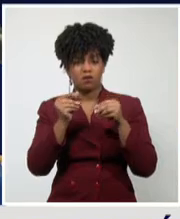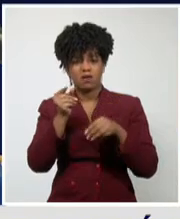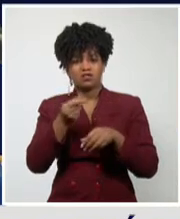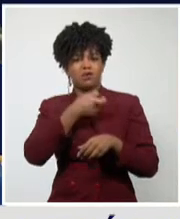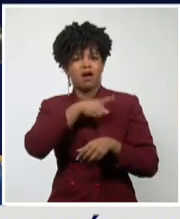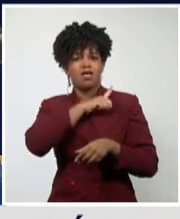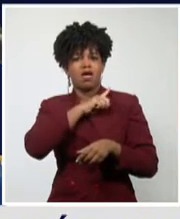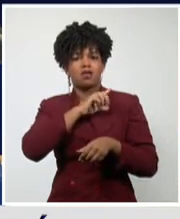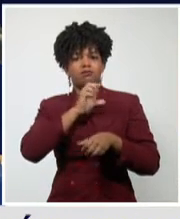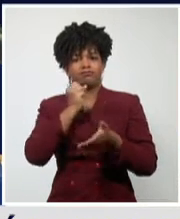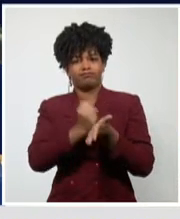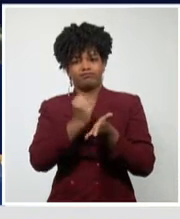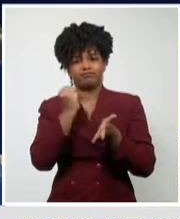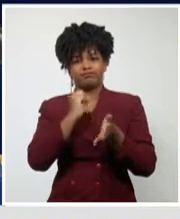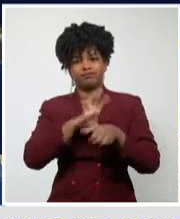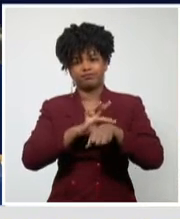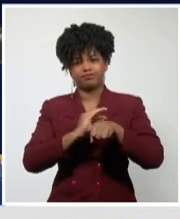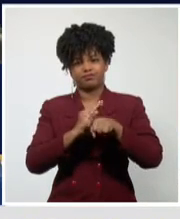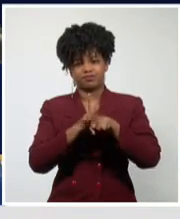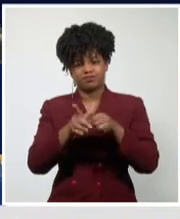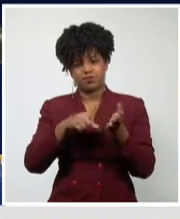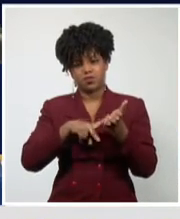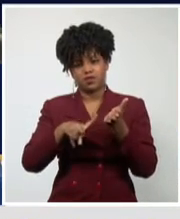ayer en esta provincia.